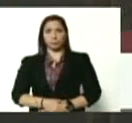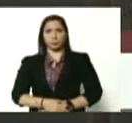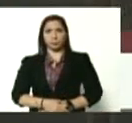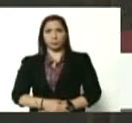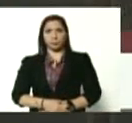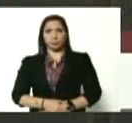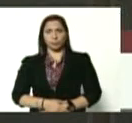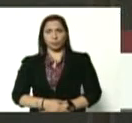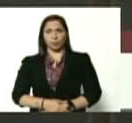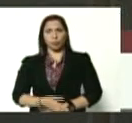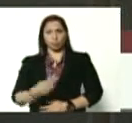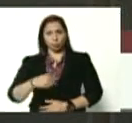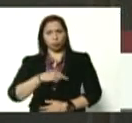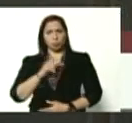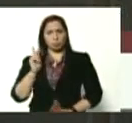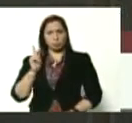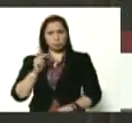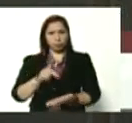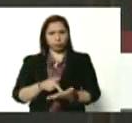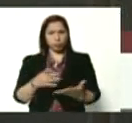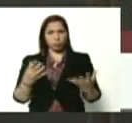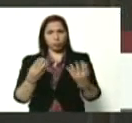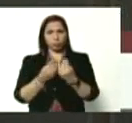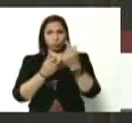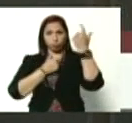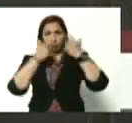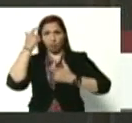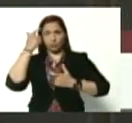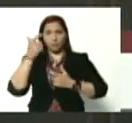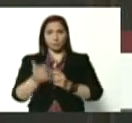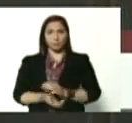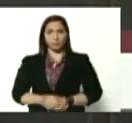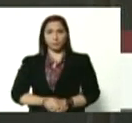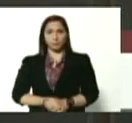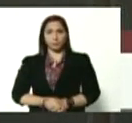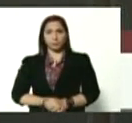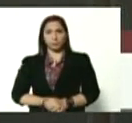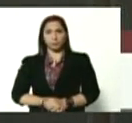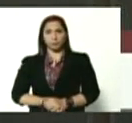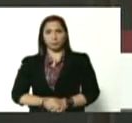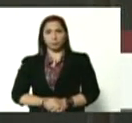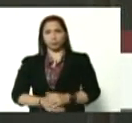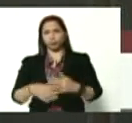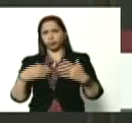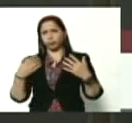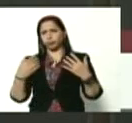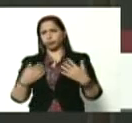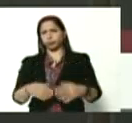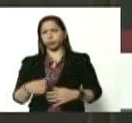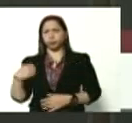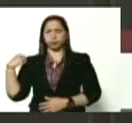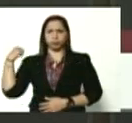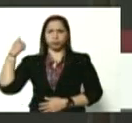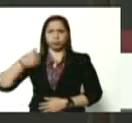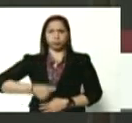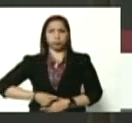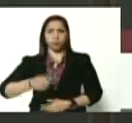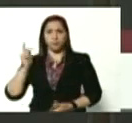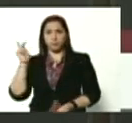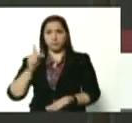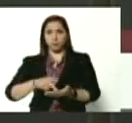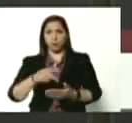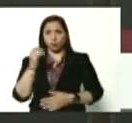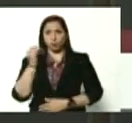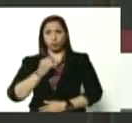varias ocasiones nuestro comandante hugo chávez las cuantas vocaciones y